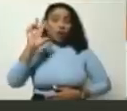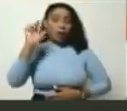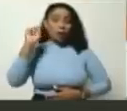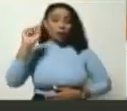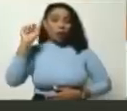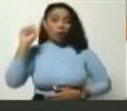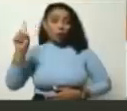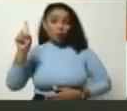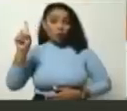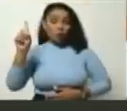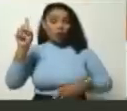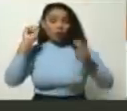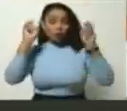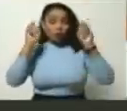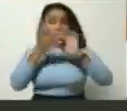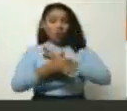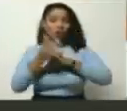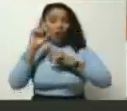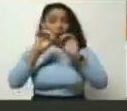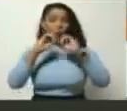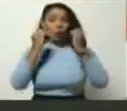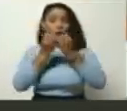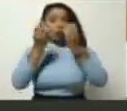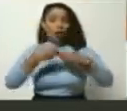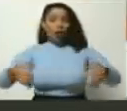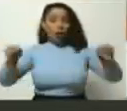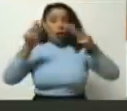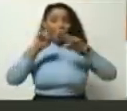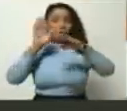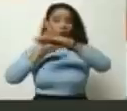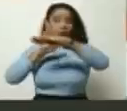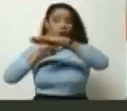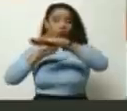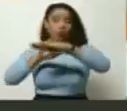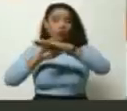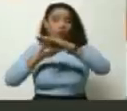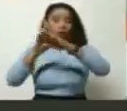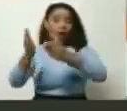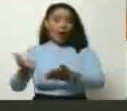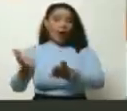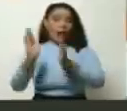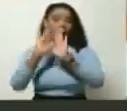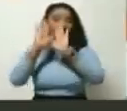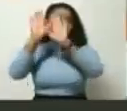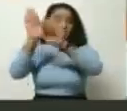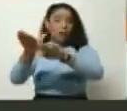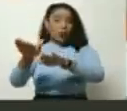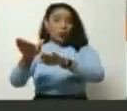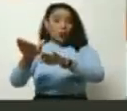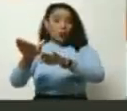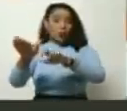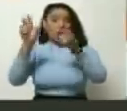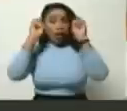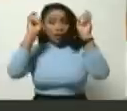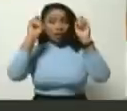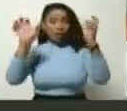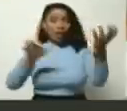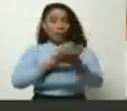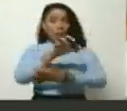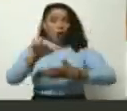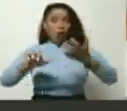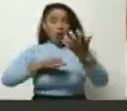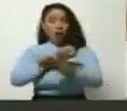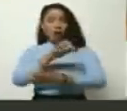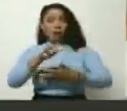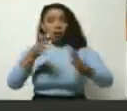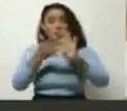solicitar a la Organización de las Naciones Unidas apoyo en la implementación del marco programático de